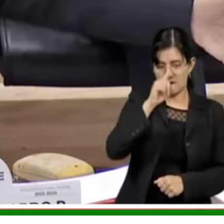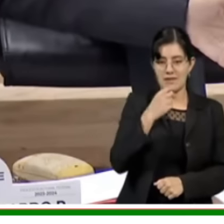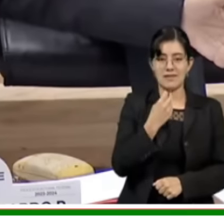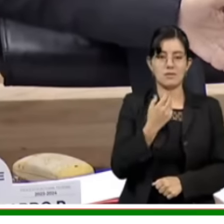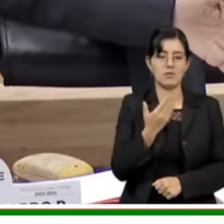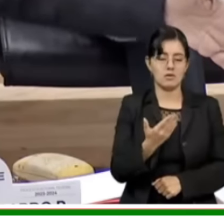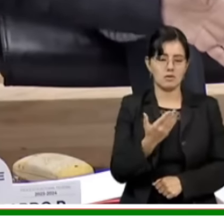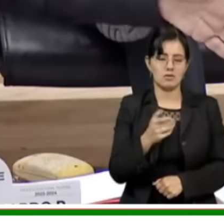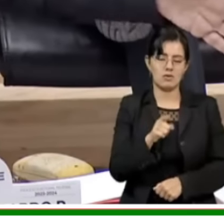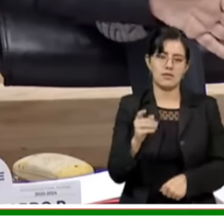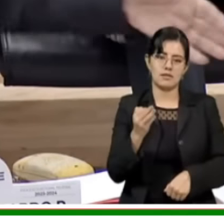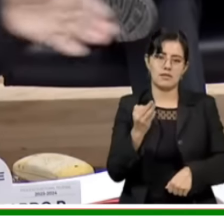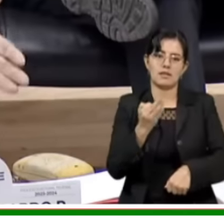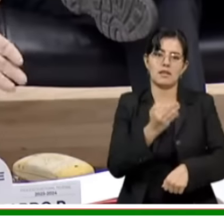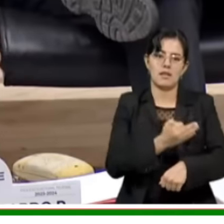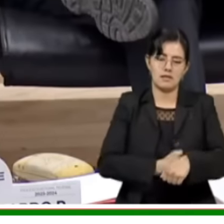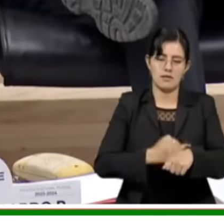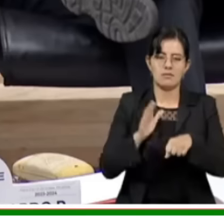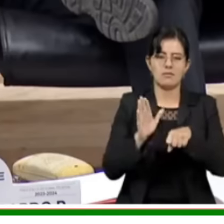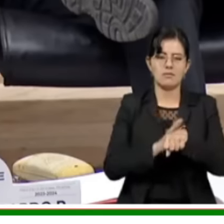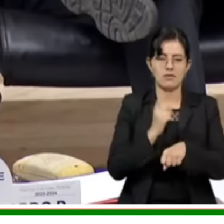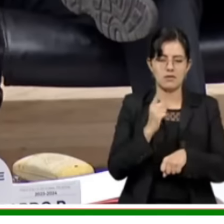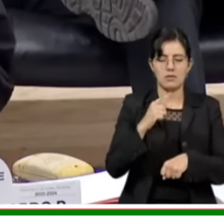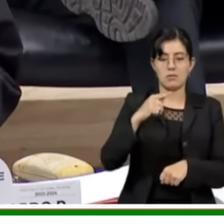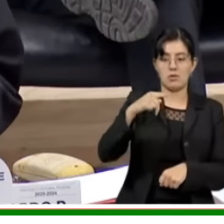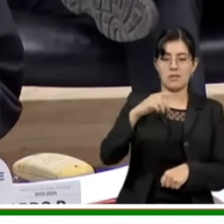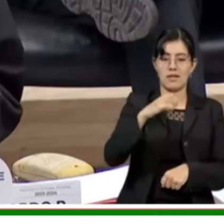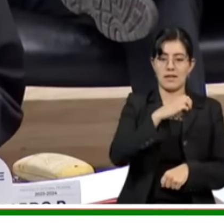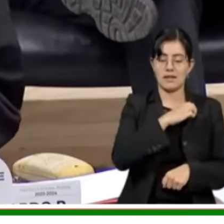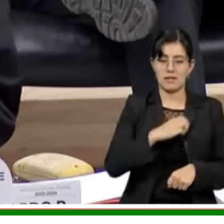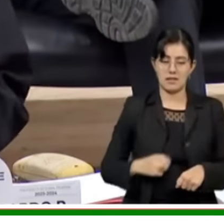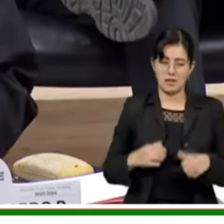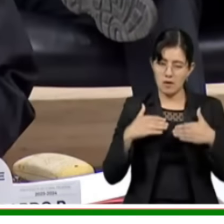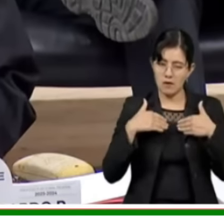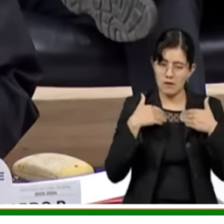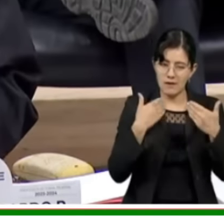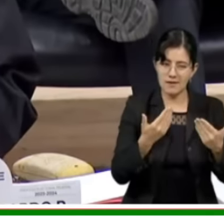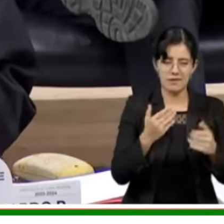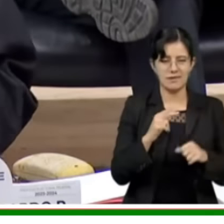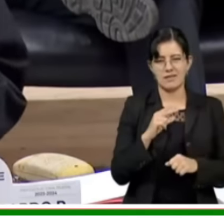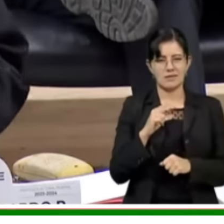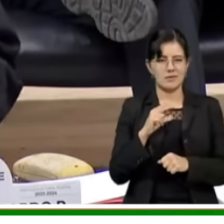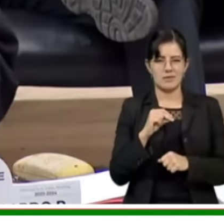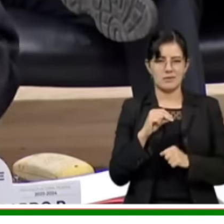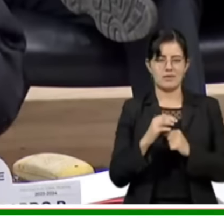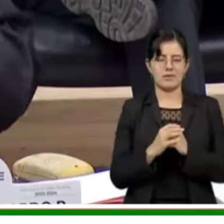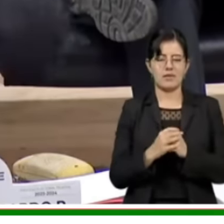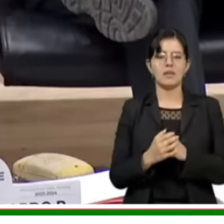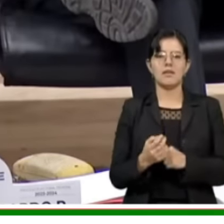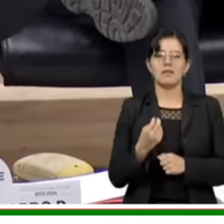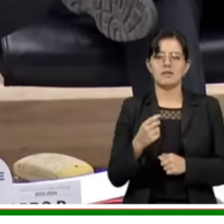están haciendo tardíamente porque su candidata no les tiene confianza sabe que no atan ni desatan Y entonces